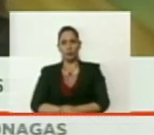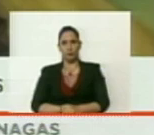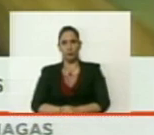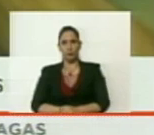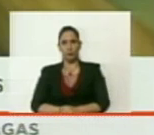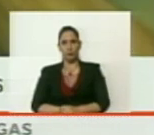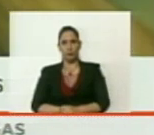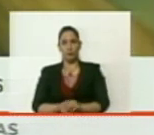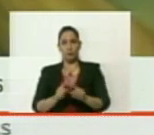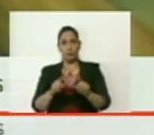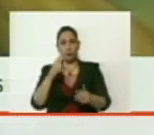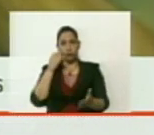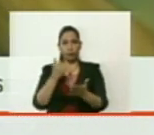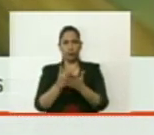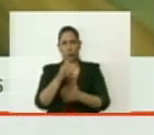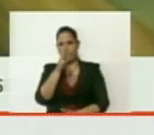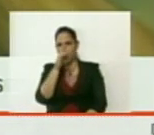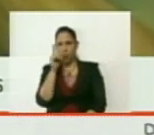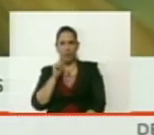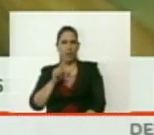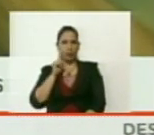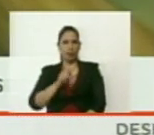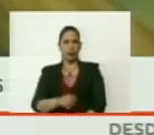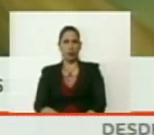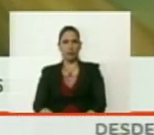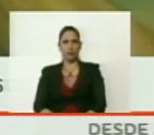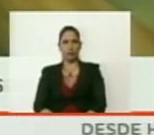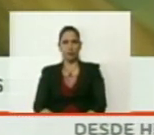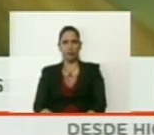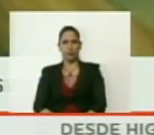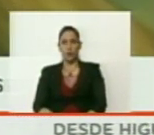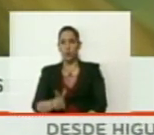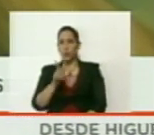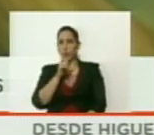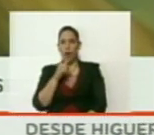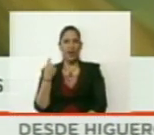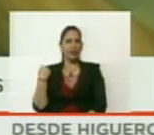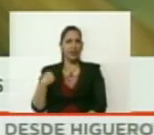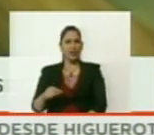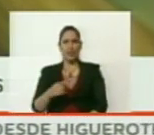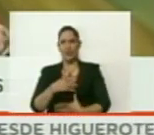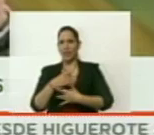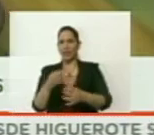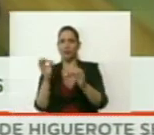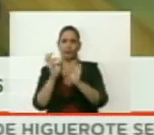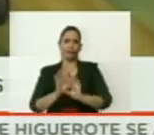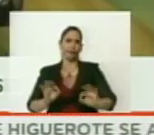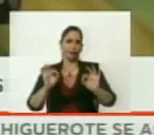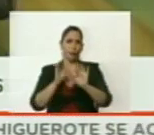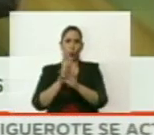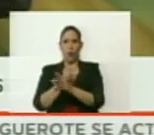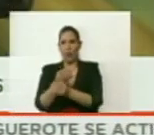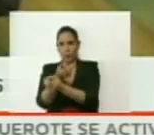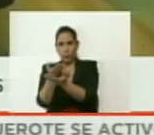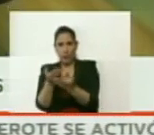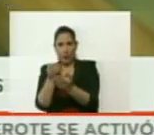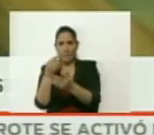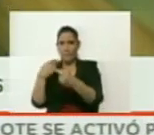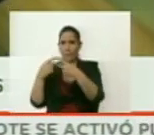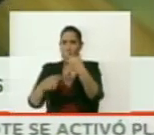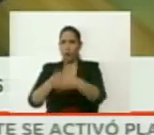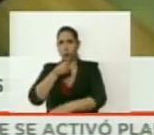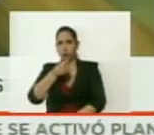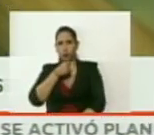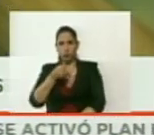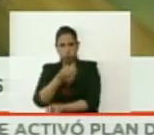Pero fíjense ustedes, la burla, la mentira, no tenían ningún interés. Jugaron con ustedes, varios de los medios de comunicación que